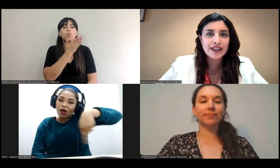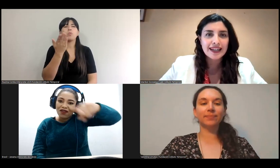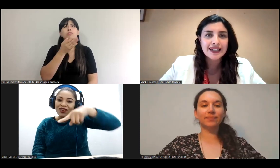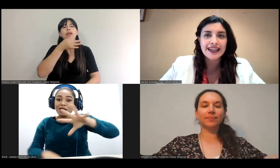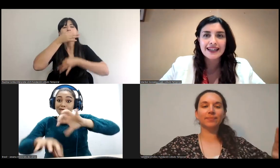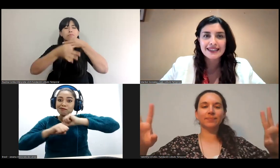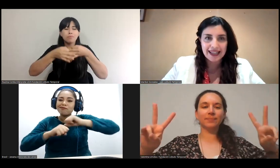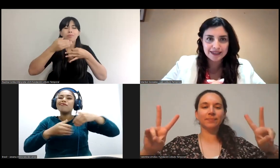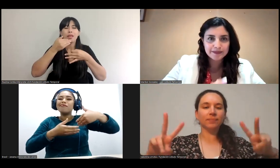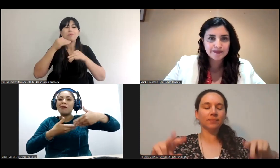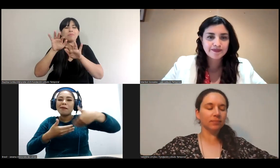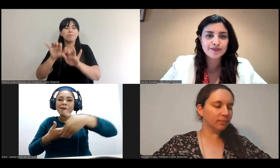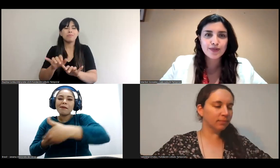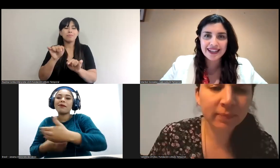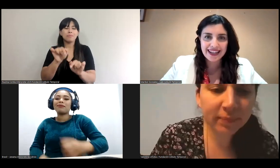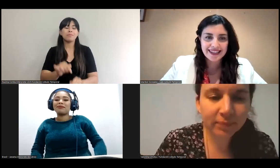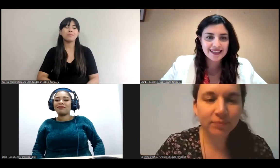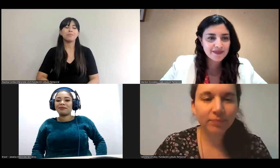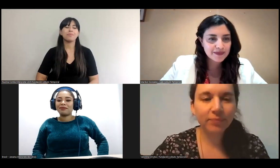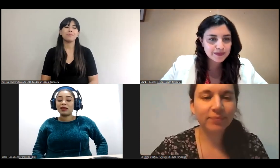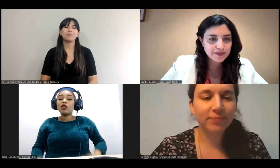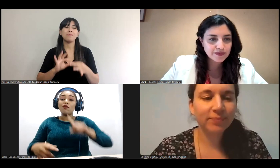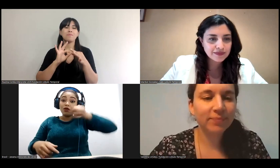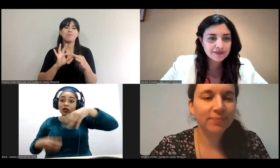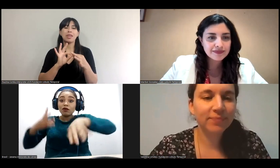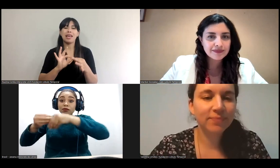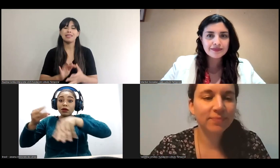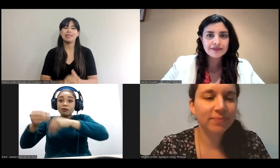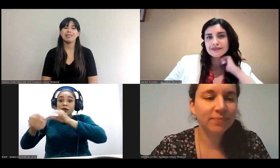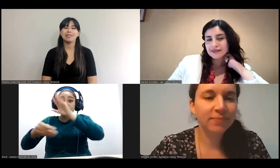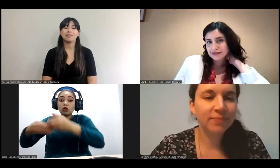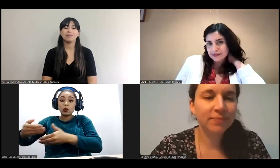incorporando en el chat. Muchas gracias.